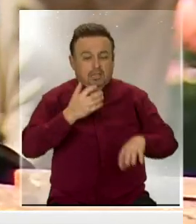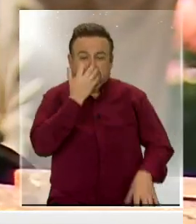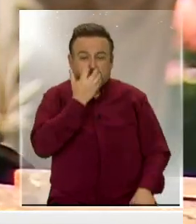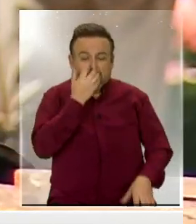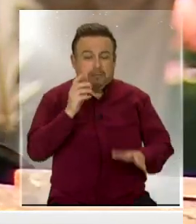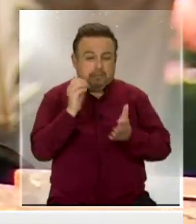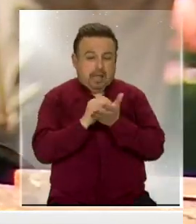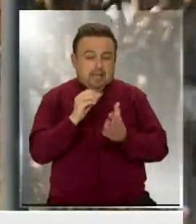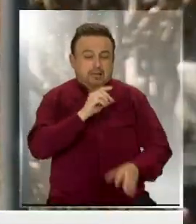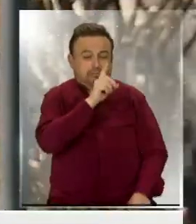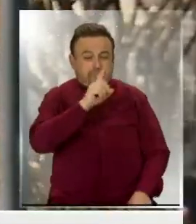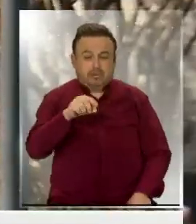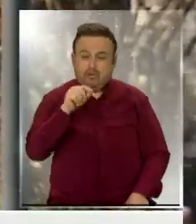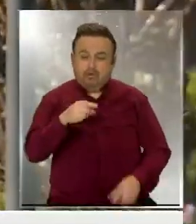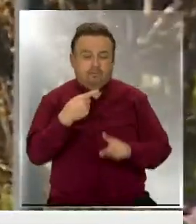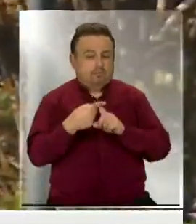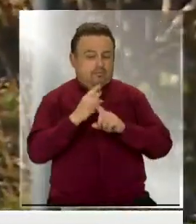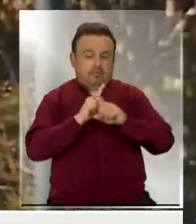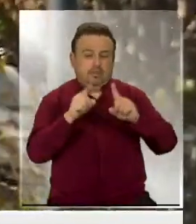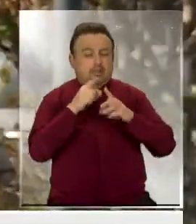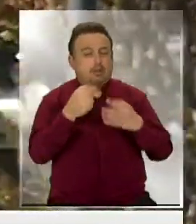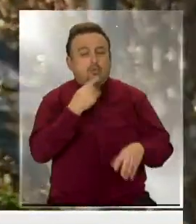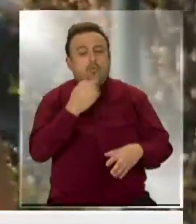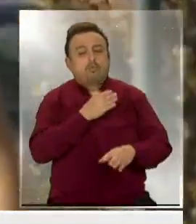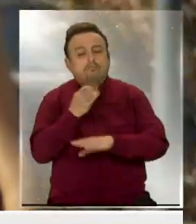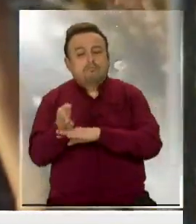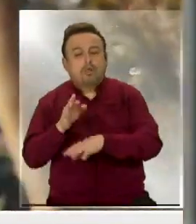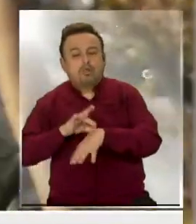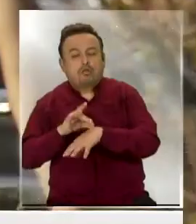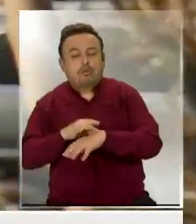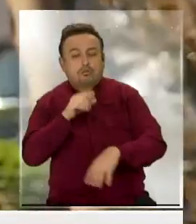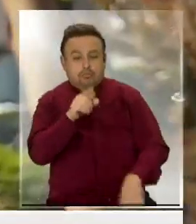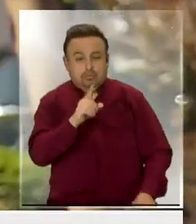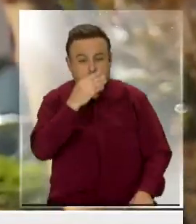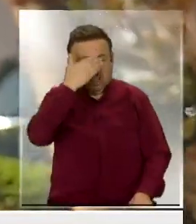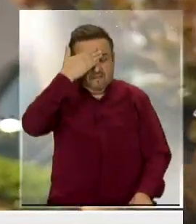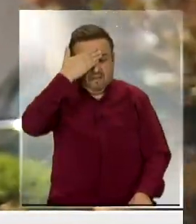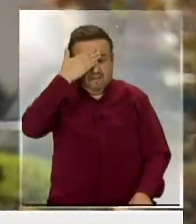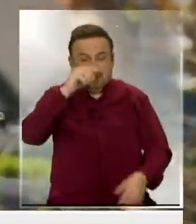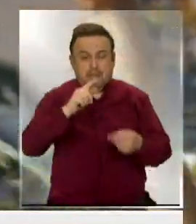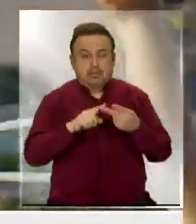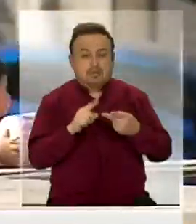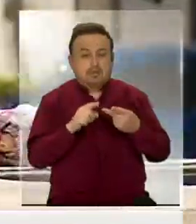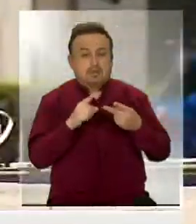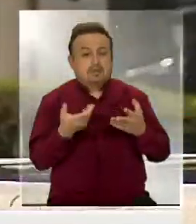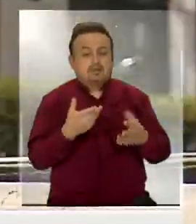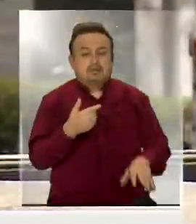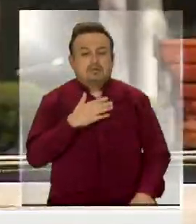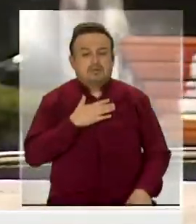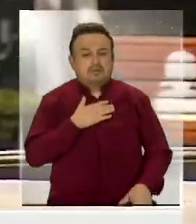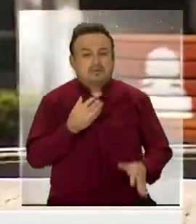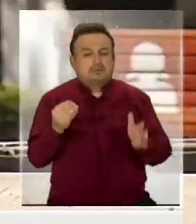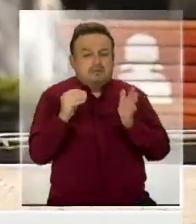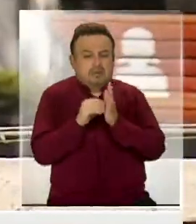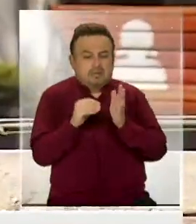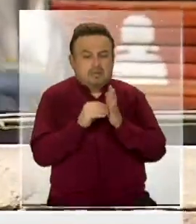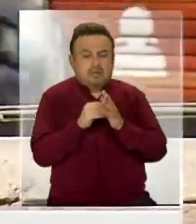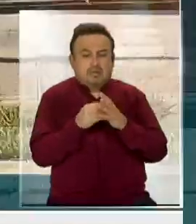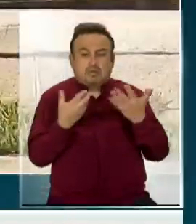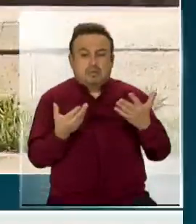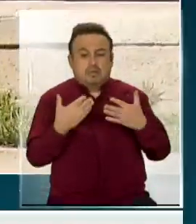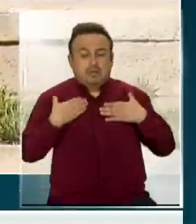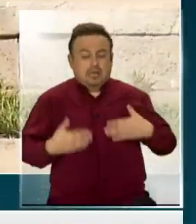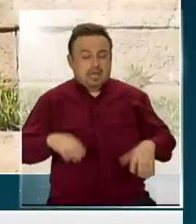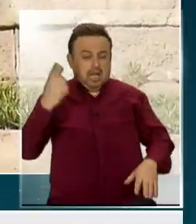colocamos spray, eso no es favorable. ¿Cuándo consultar al médico? Si usted tiene fiebre. Si el cuadro se agrega compromiso del